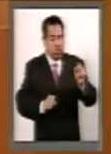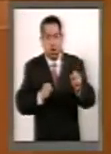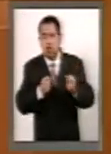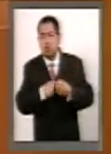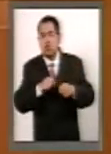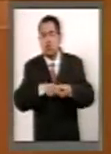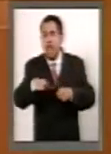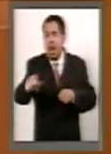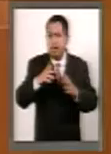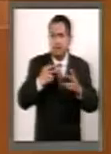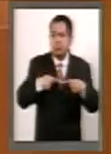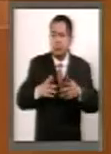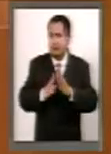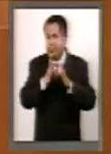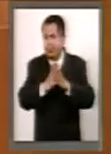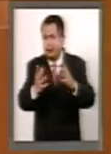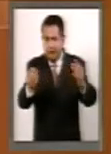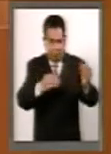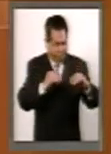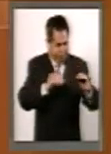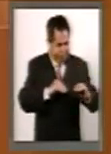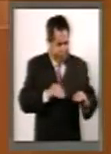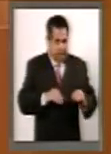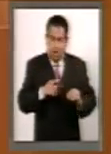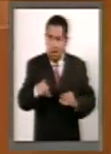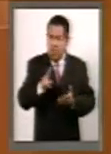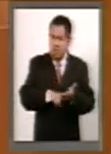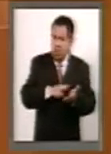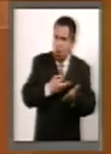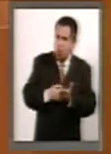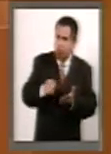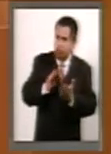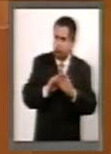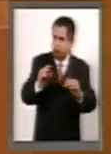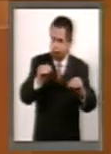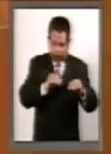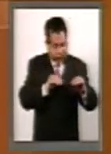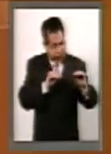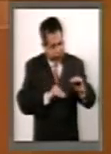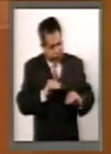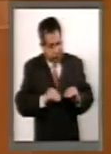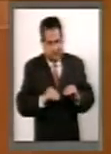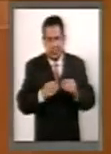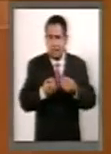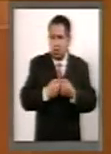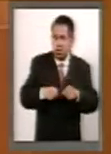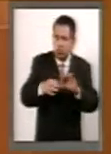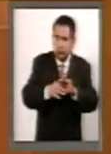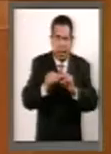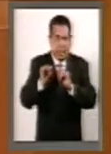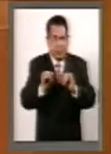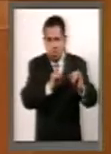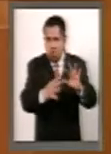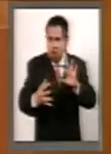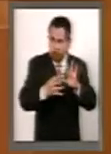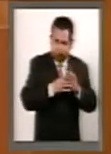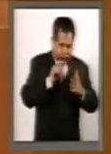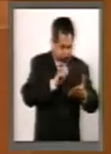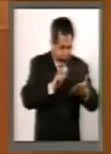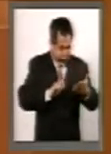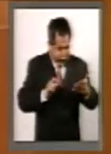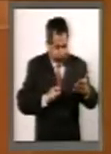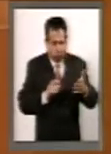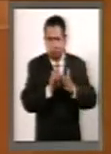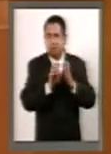mexicano, originalidad y valor que no solo se finca en la conciliación entre lo social y lo individual, sino en